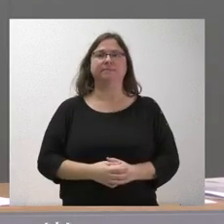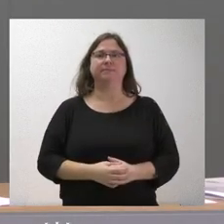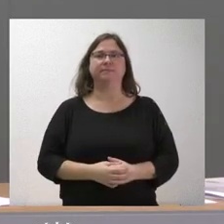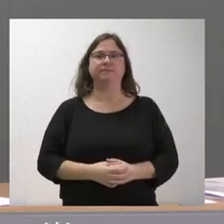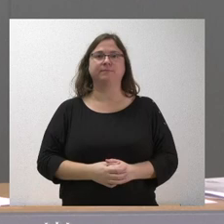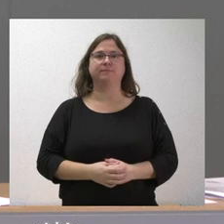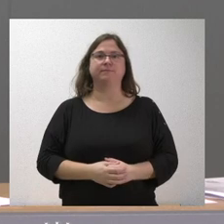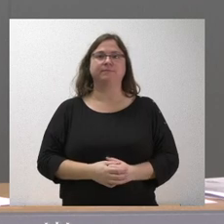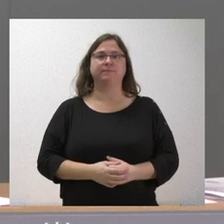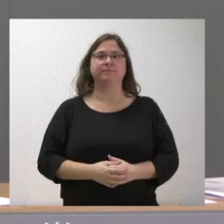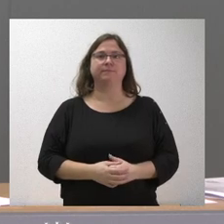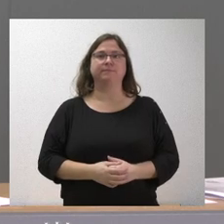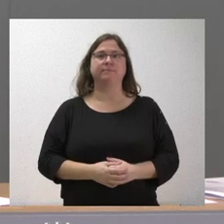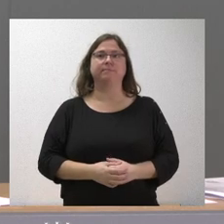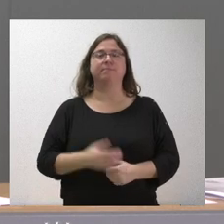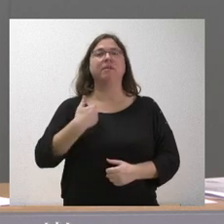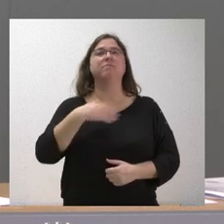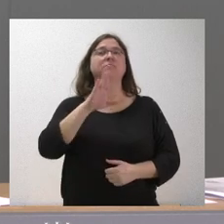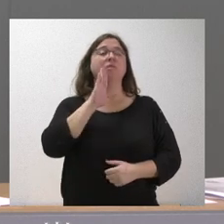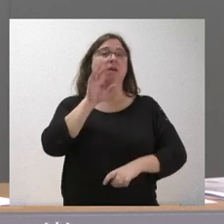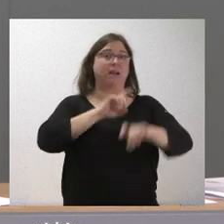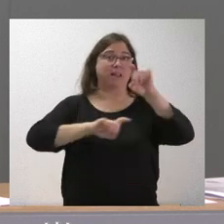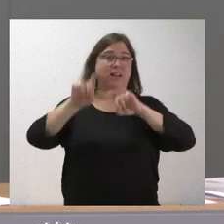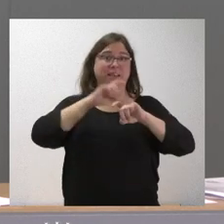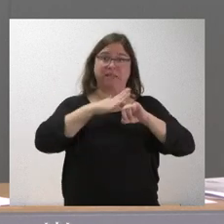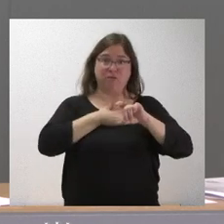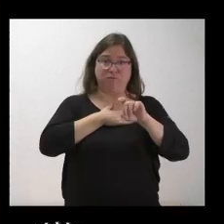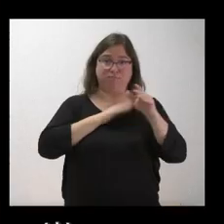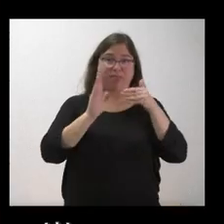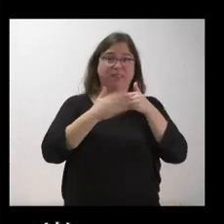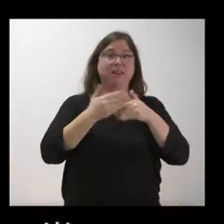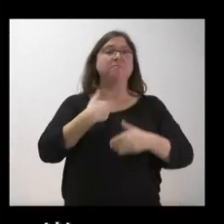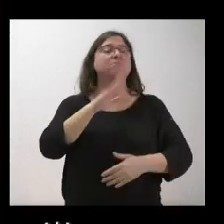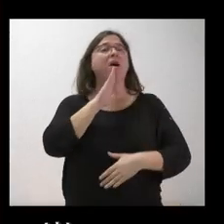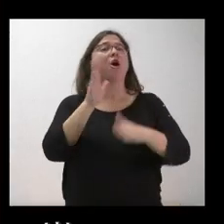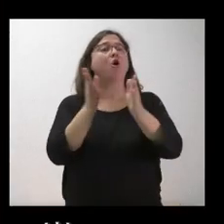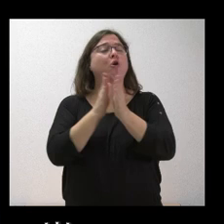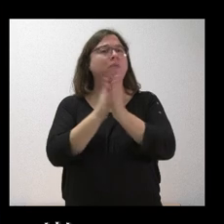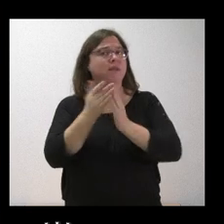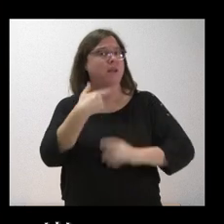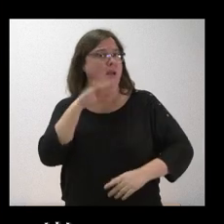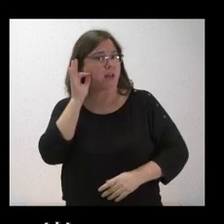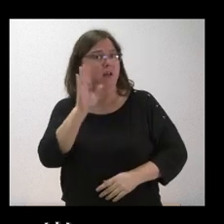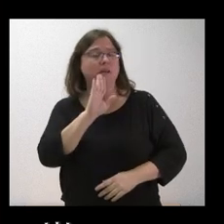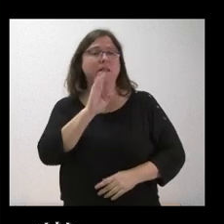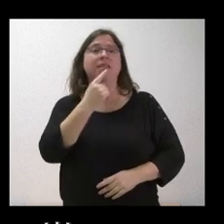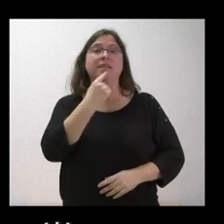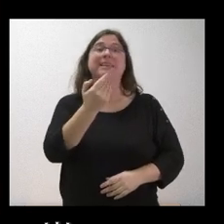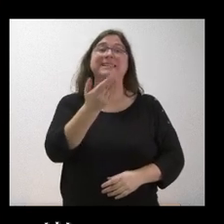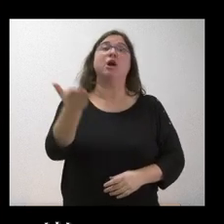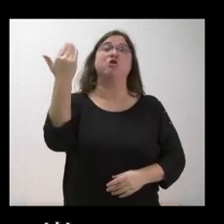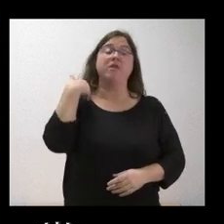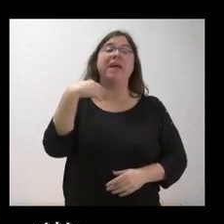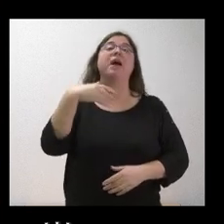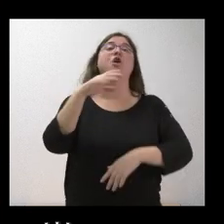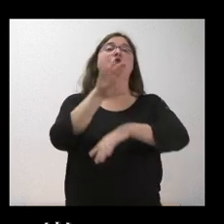emprendedores retomando lo de antes por por intentar dejarlo zanjado porque lo que planteaba la compañera es si lo que dijo el otro día el consejero